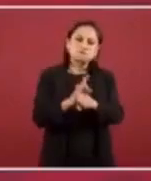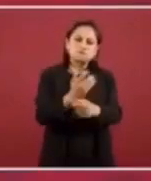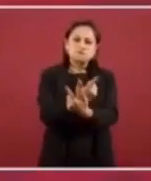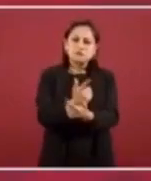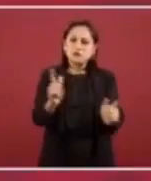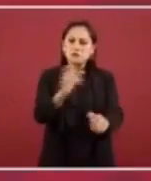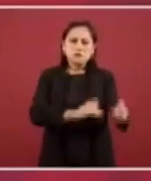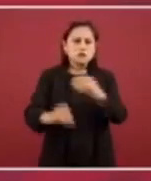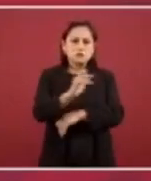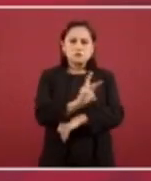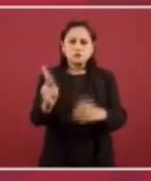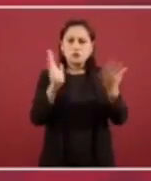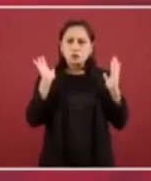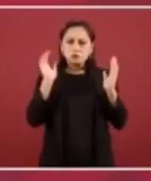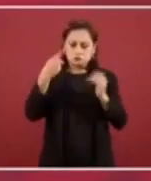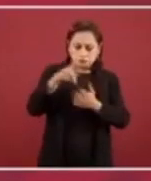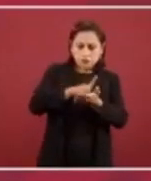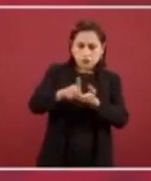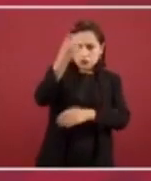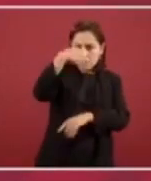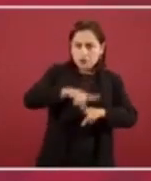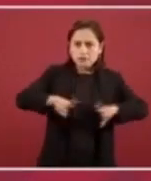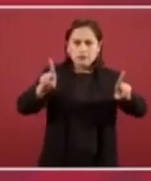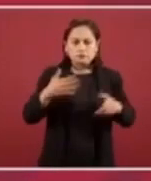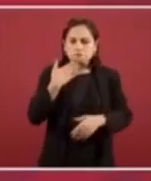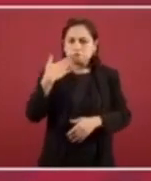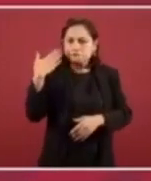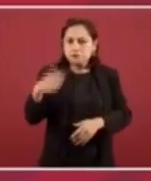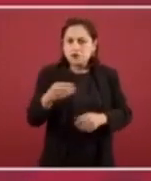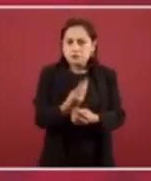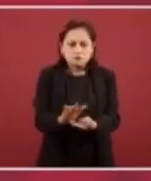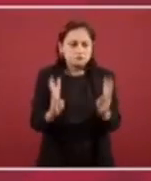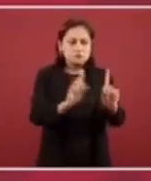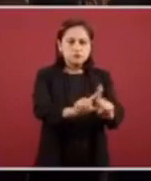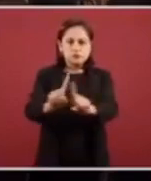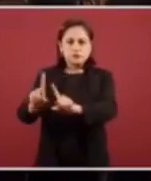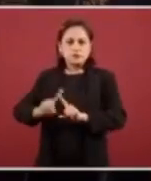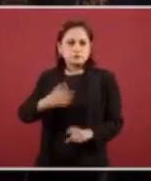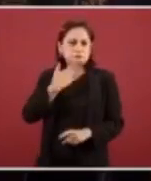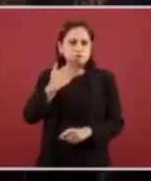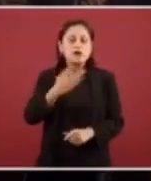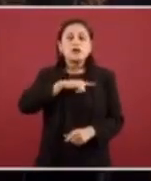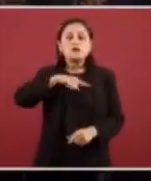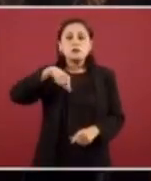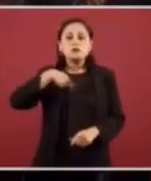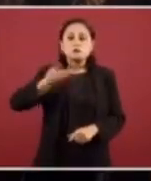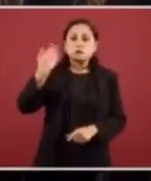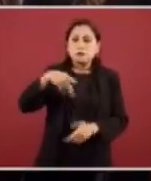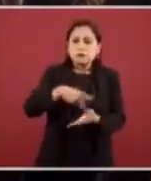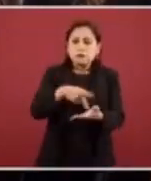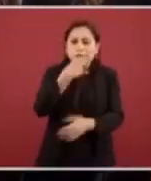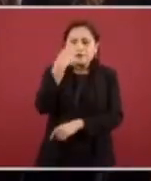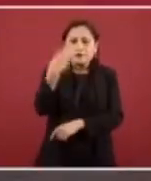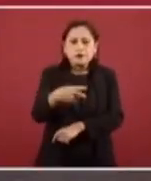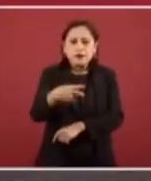libertades, es el derecho a disentir, es la pluralidad. Lo hemos dicho muchas veces, no es pensamiento